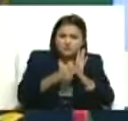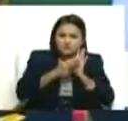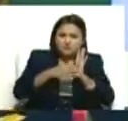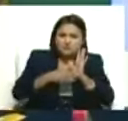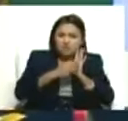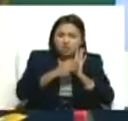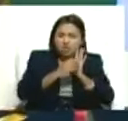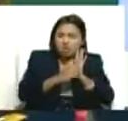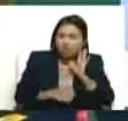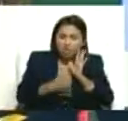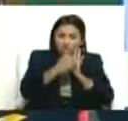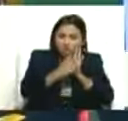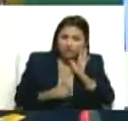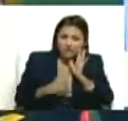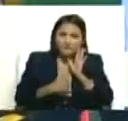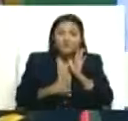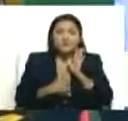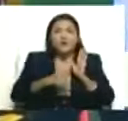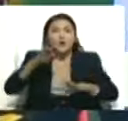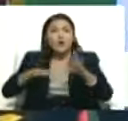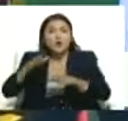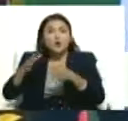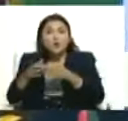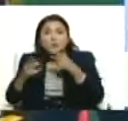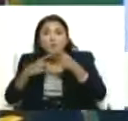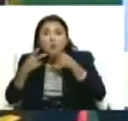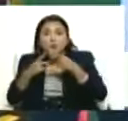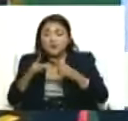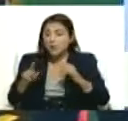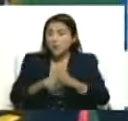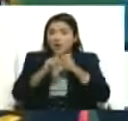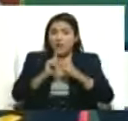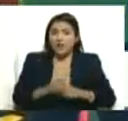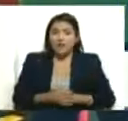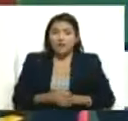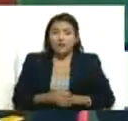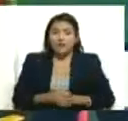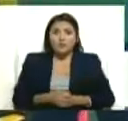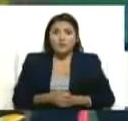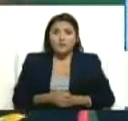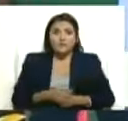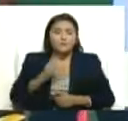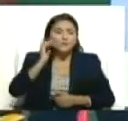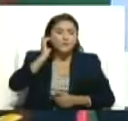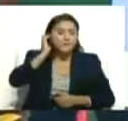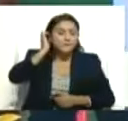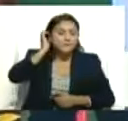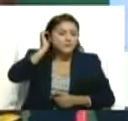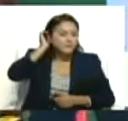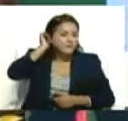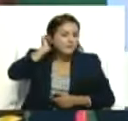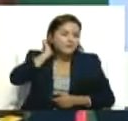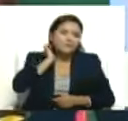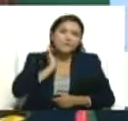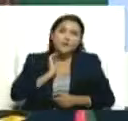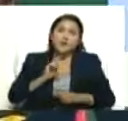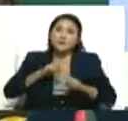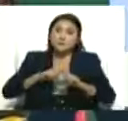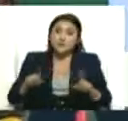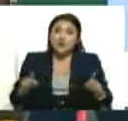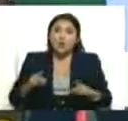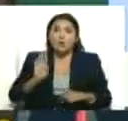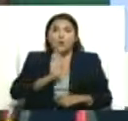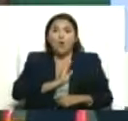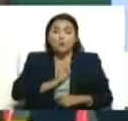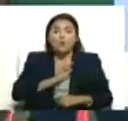Inclusive, agrupaciones políticas tenían el mapa de Venezuela sin la Guayana Esequiba. La Guayana Esequiba le pertenece a